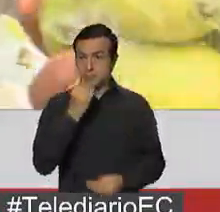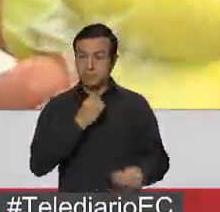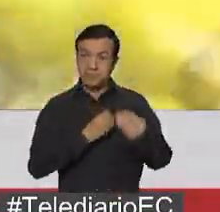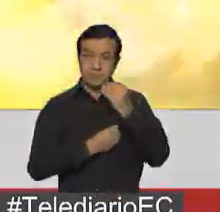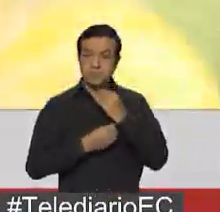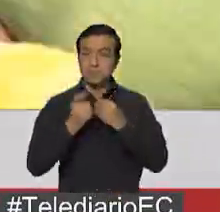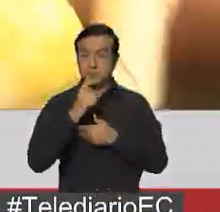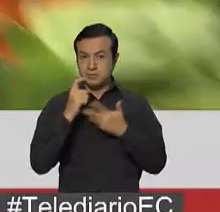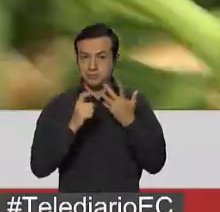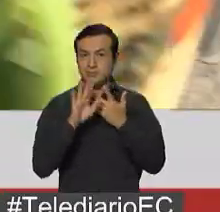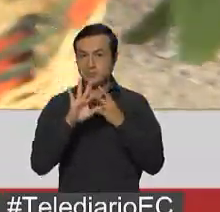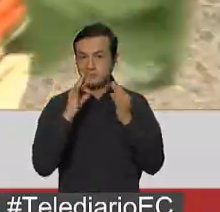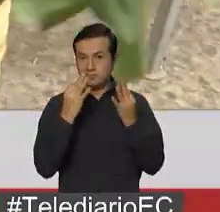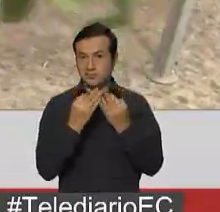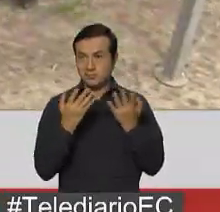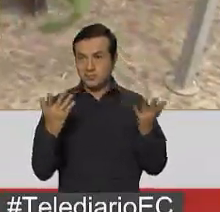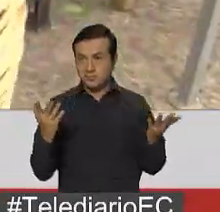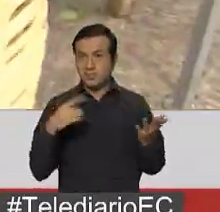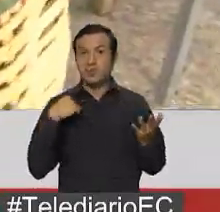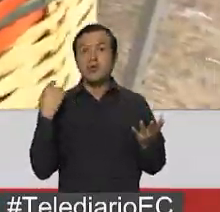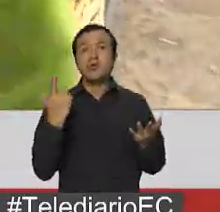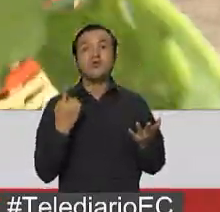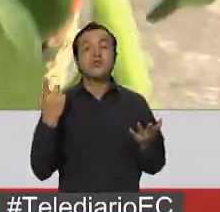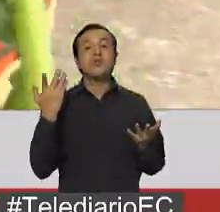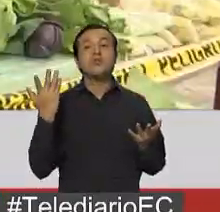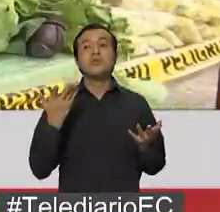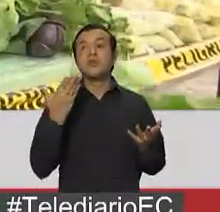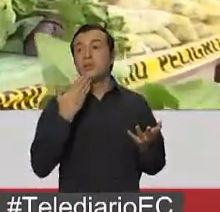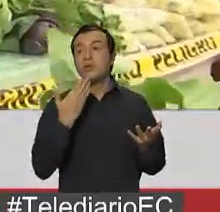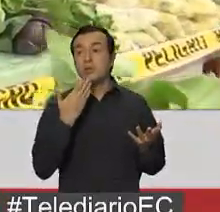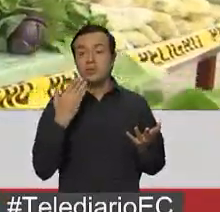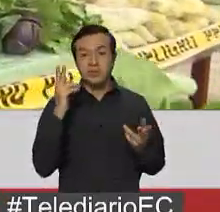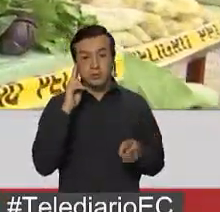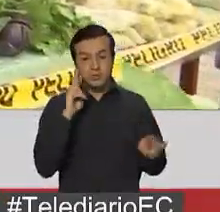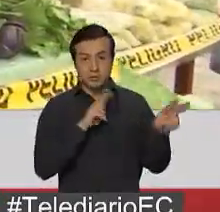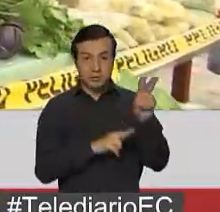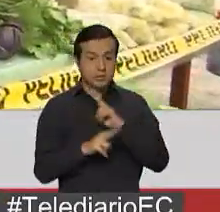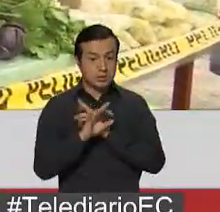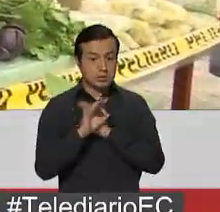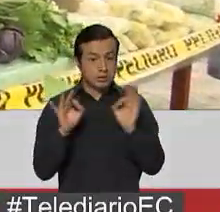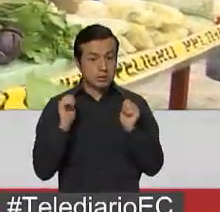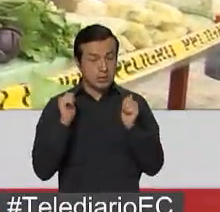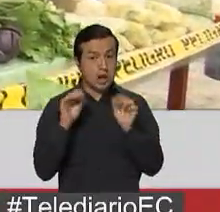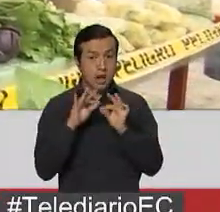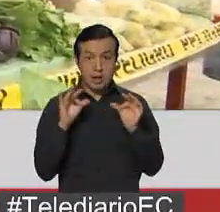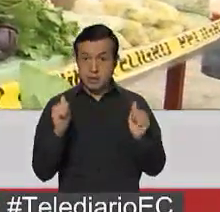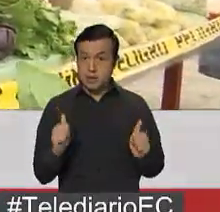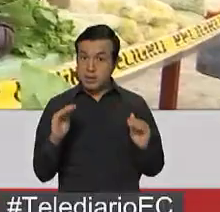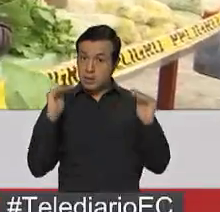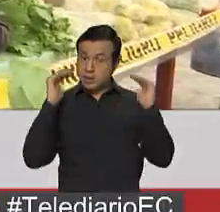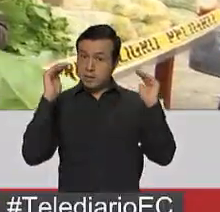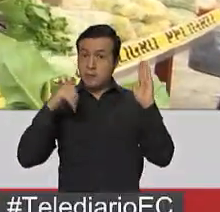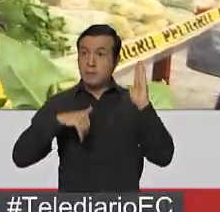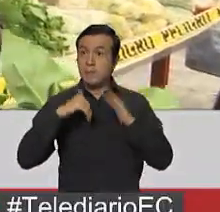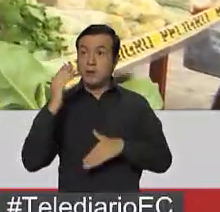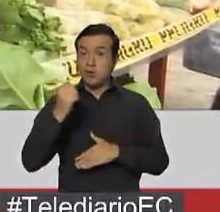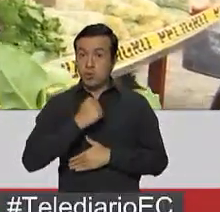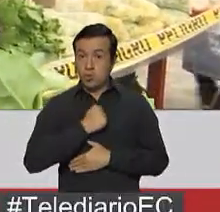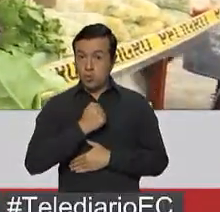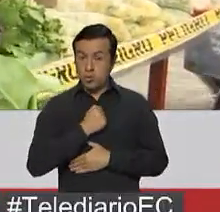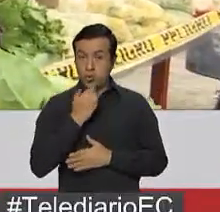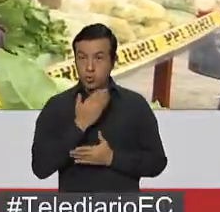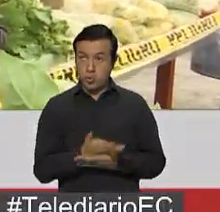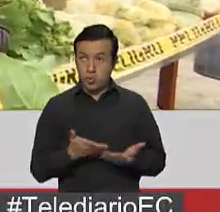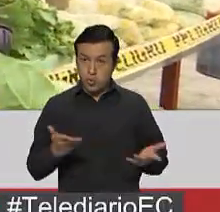que necesita su familia nosotros tenemos que ver productos sanos de calidad y que sean de nuestros mismos